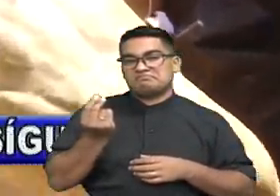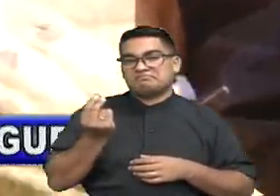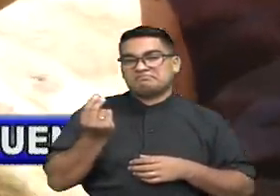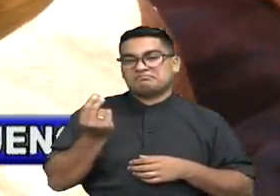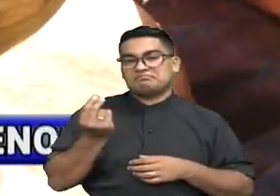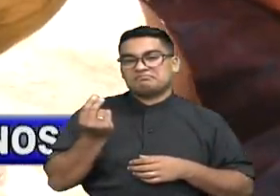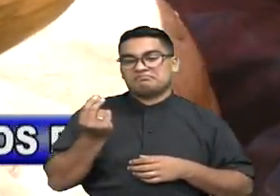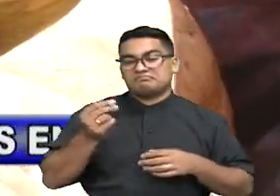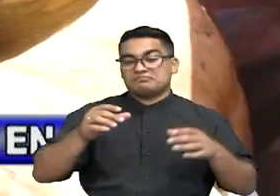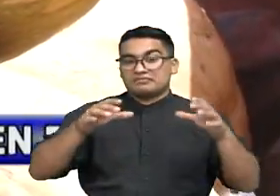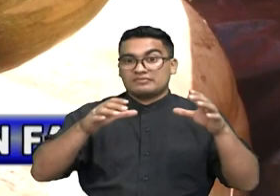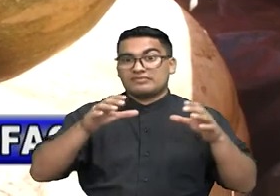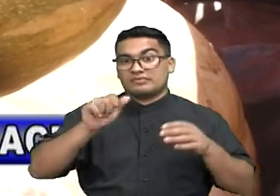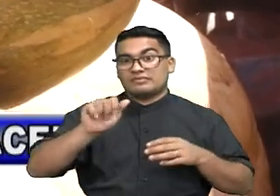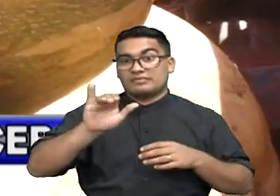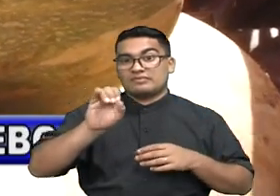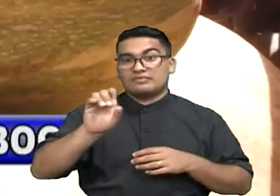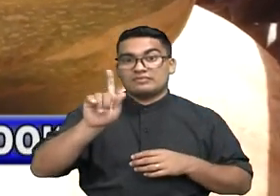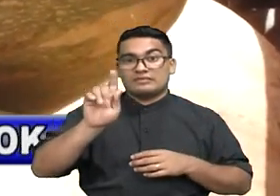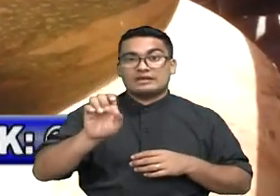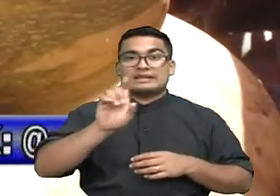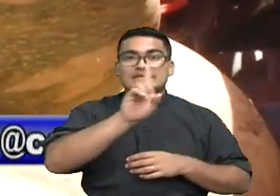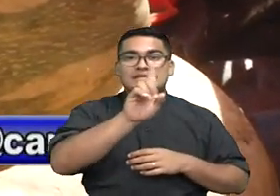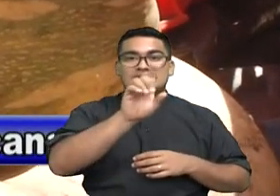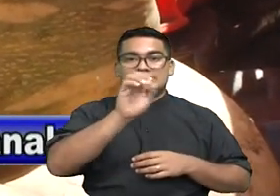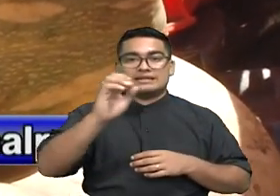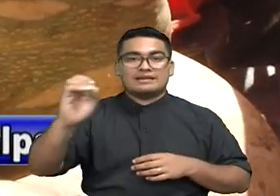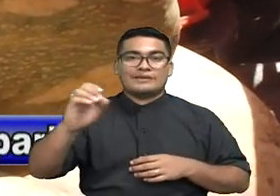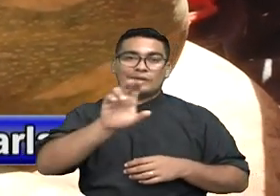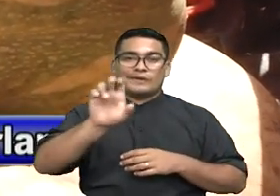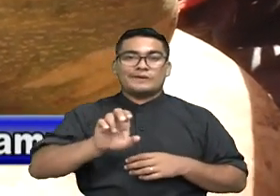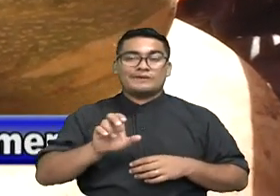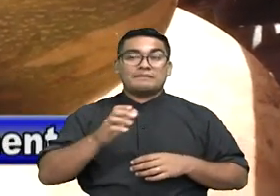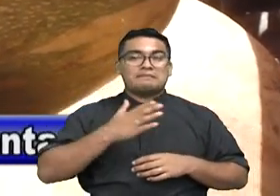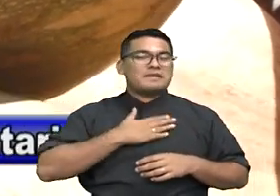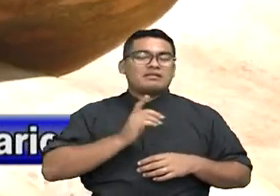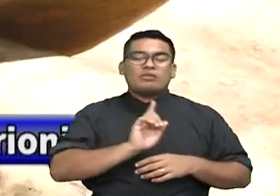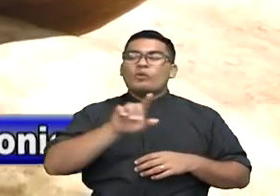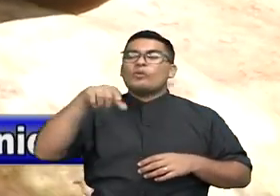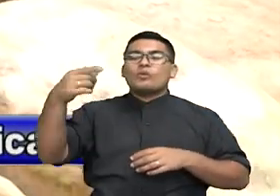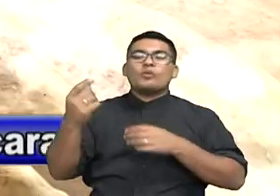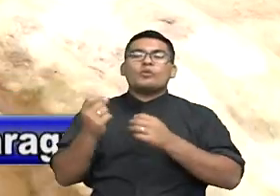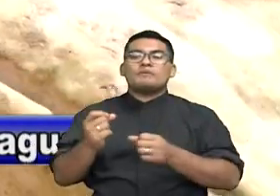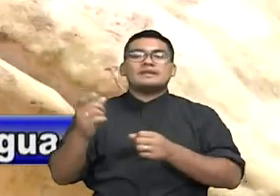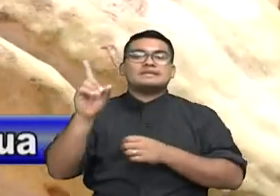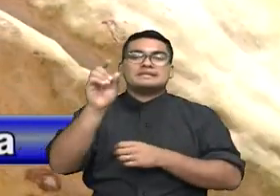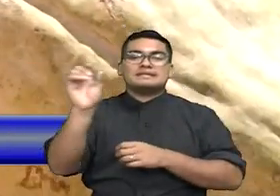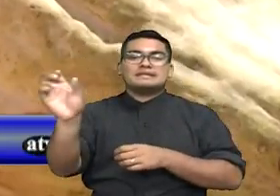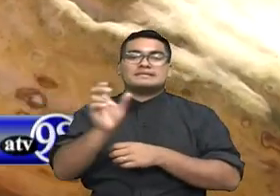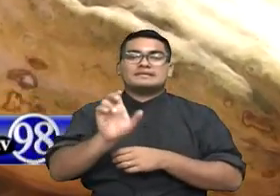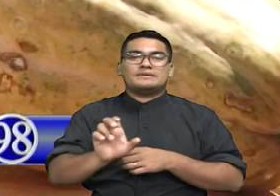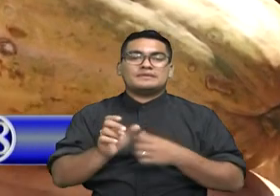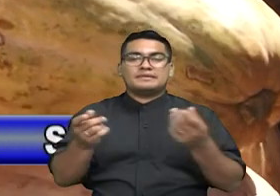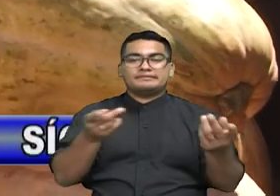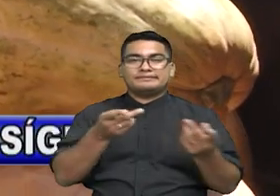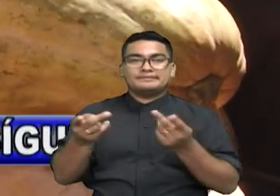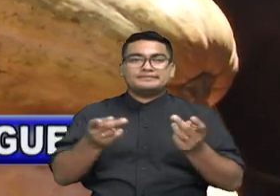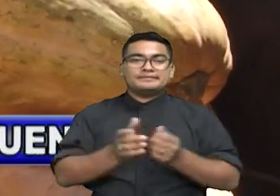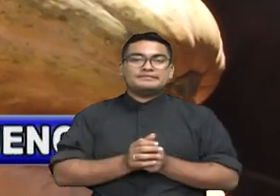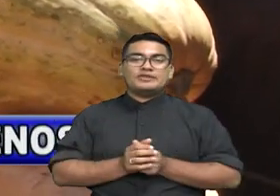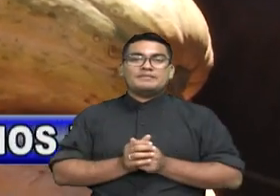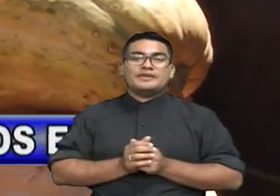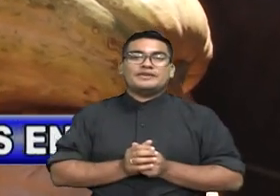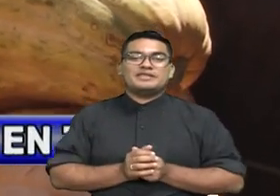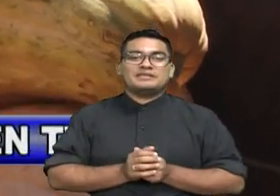El precio del ayote está a 100 córdoba, no es mío el ayote, del don, pero él lo está vendiendo a 100 córdoba. ¿Cuántos